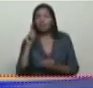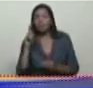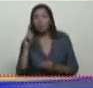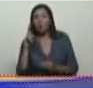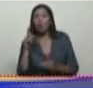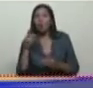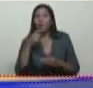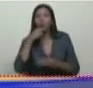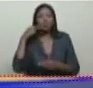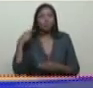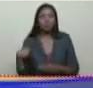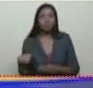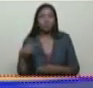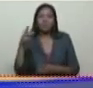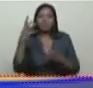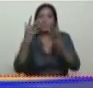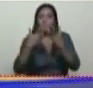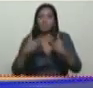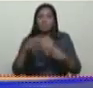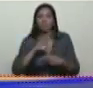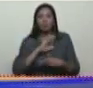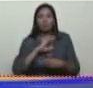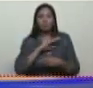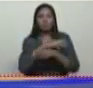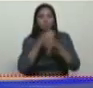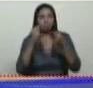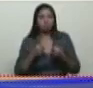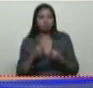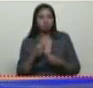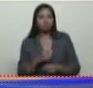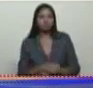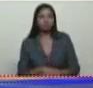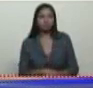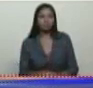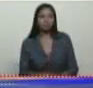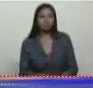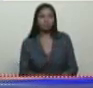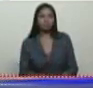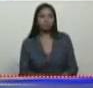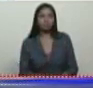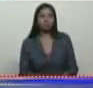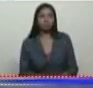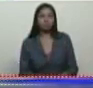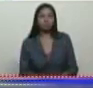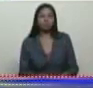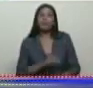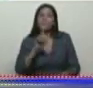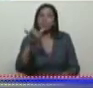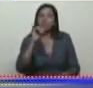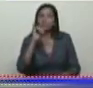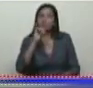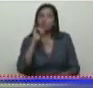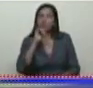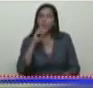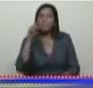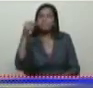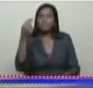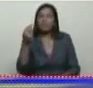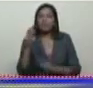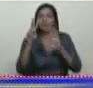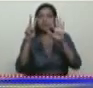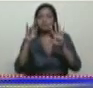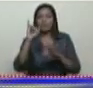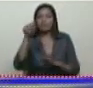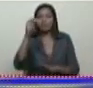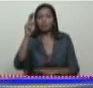de Rusia con esta empresa muy poderosa Geofar rusa. Igualmente tengo que anunciar que mañana 7 de